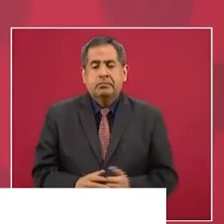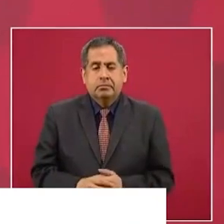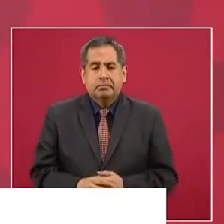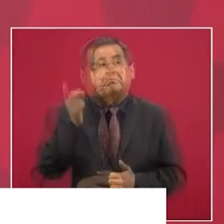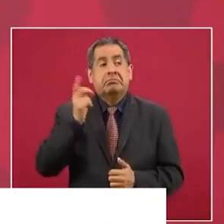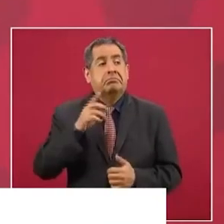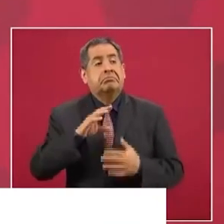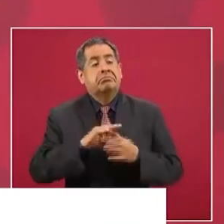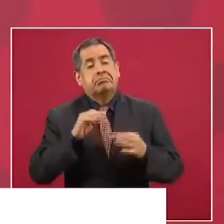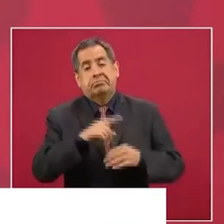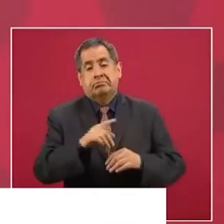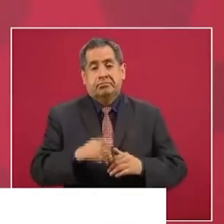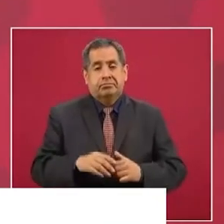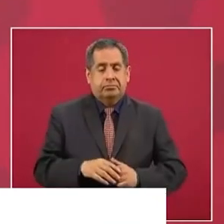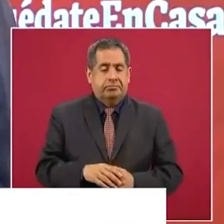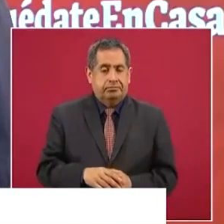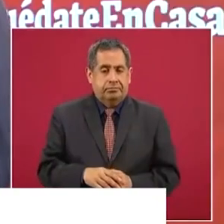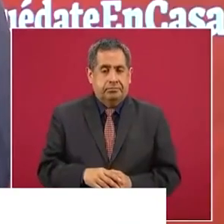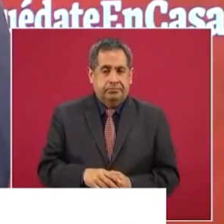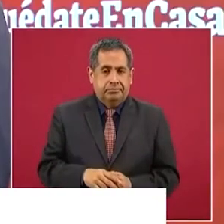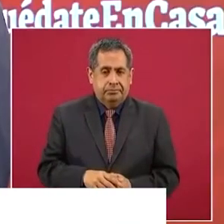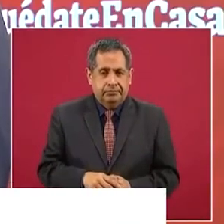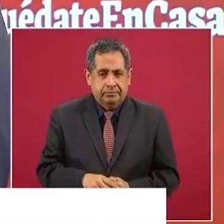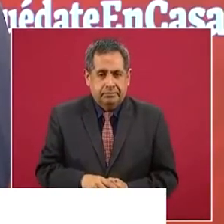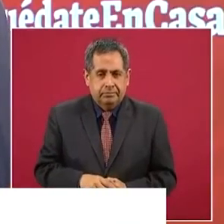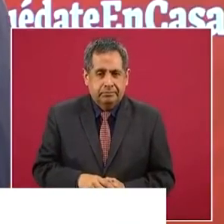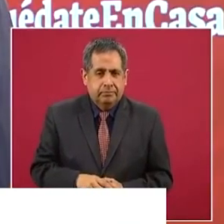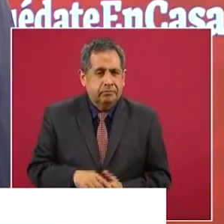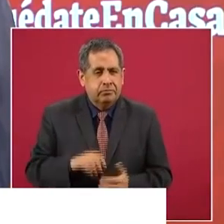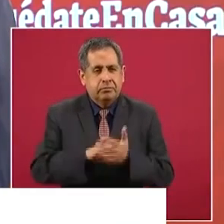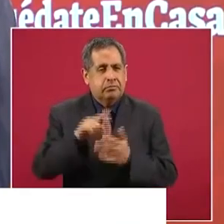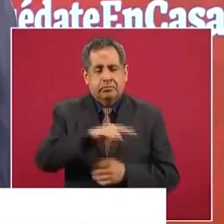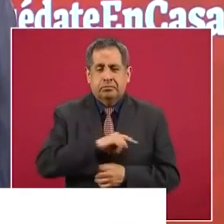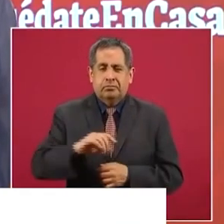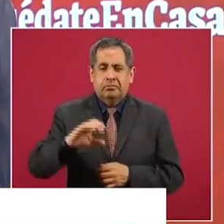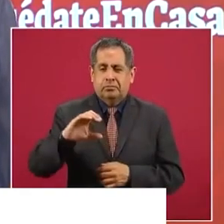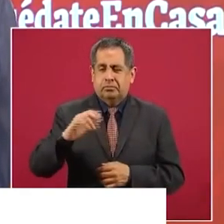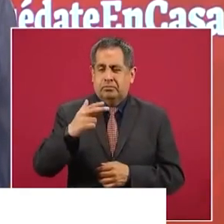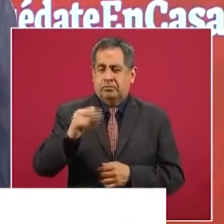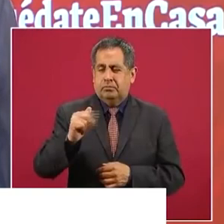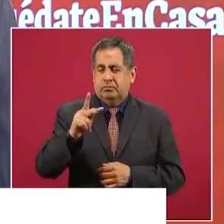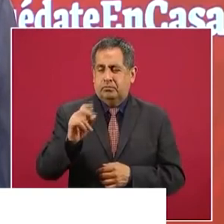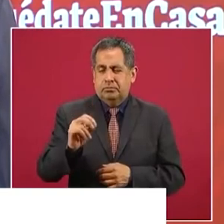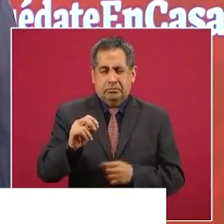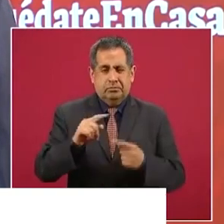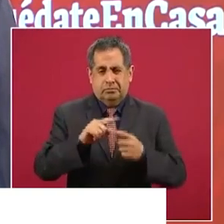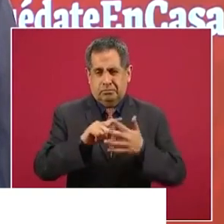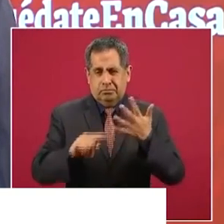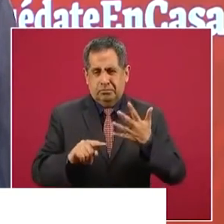a decir de que el Chapo estaba entre,